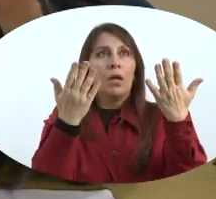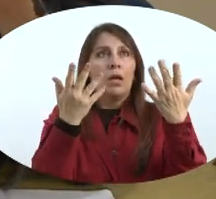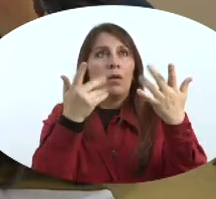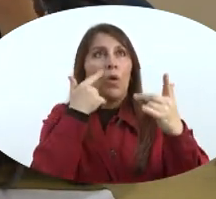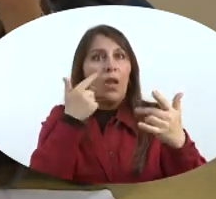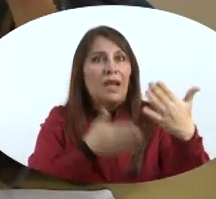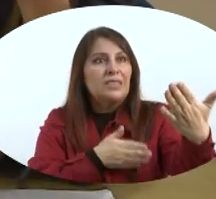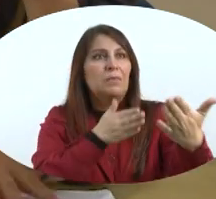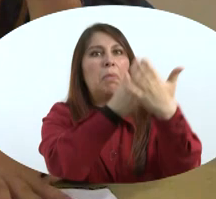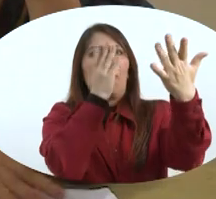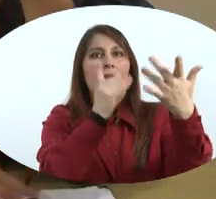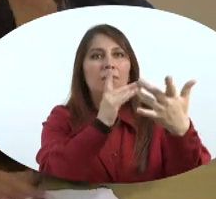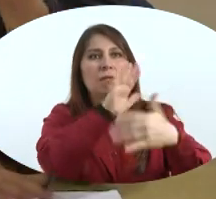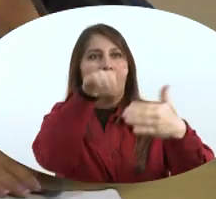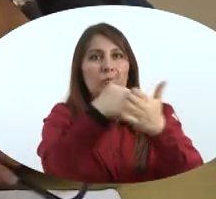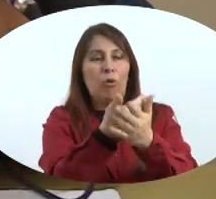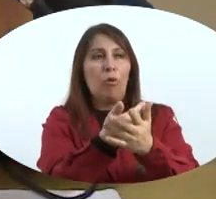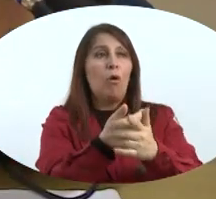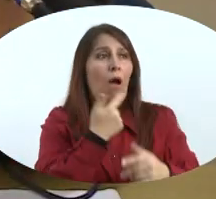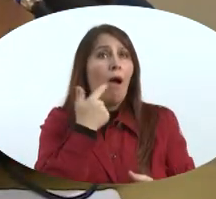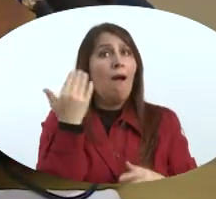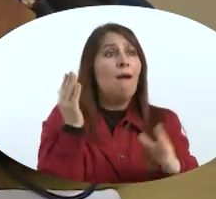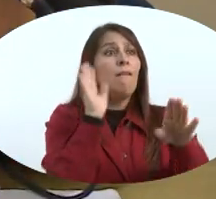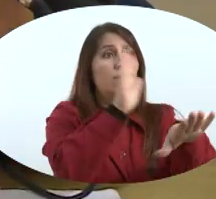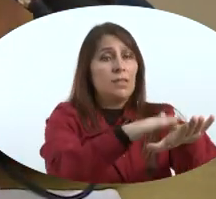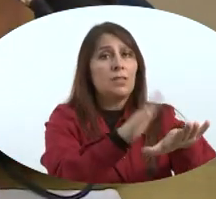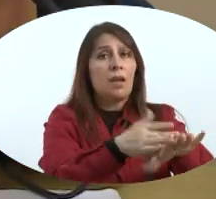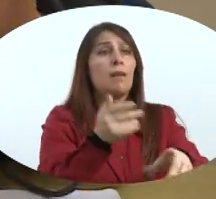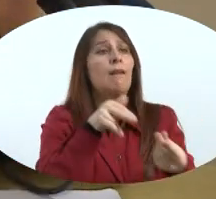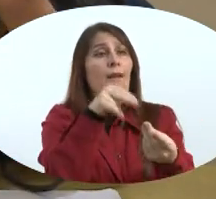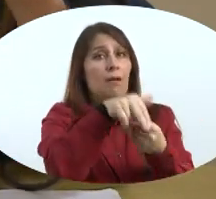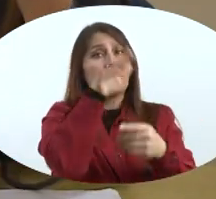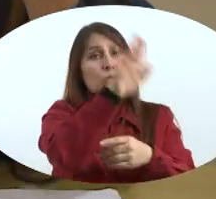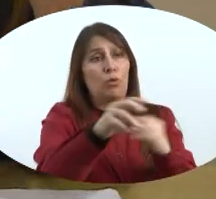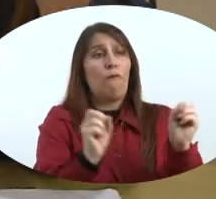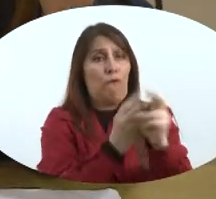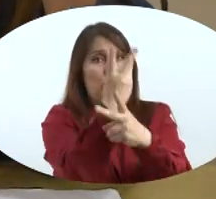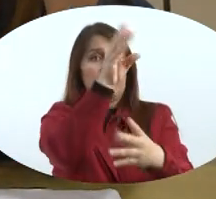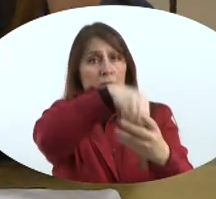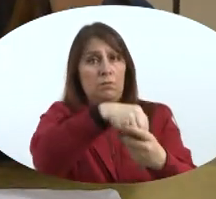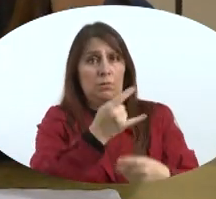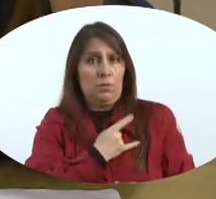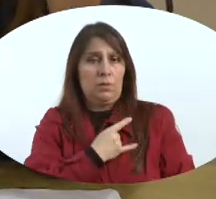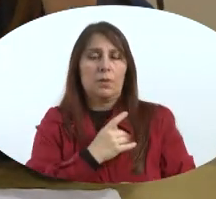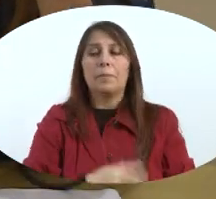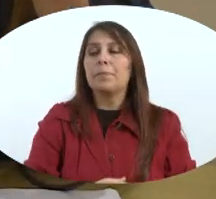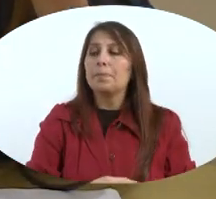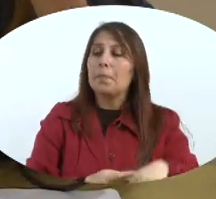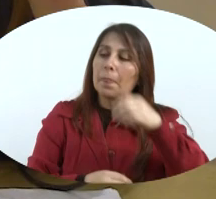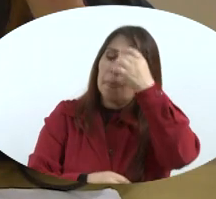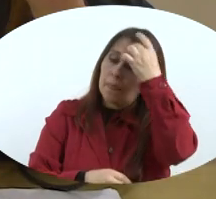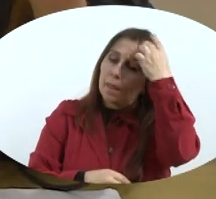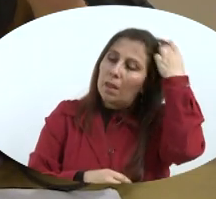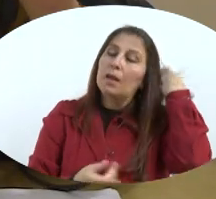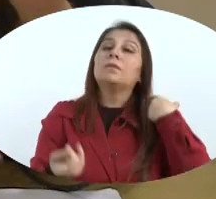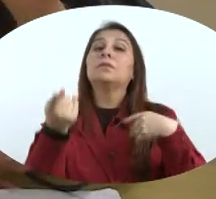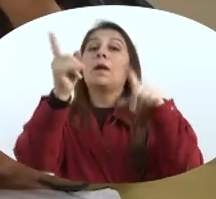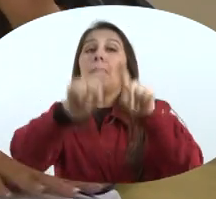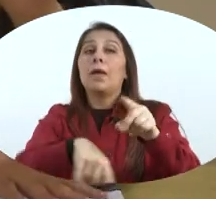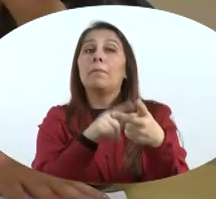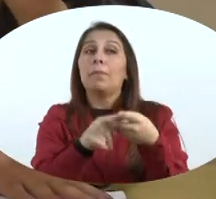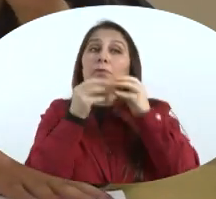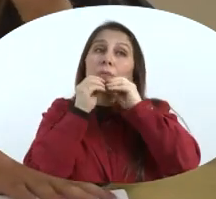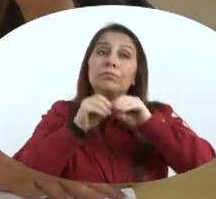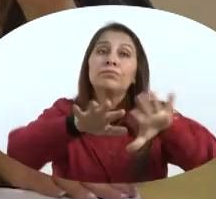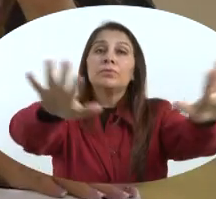y sobre todo acompañar estos casos también pues vamos a acompañar y vamos a socializar el protocolo que se